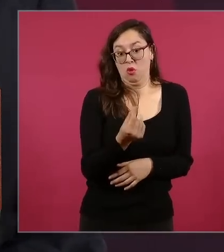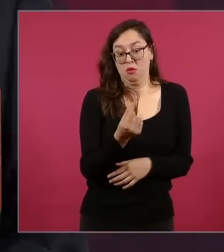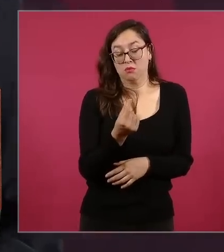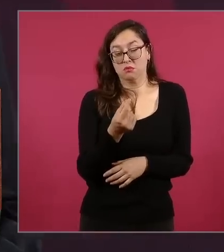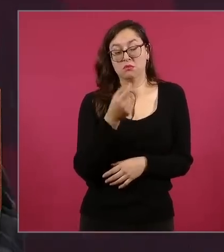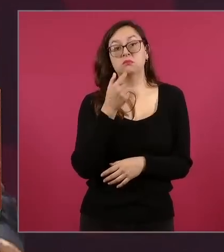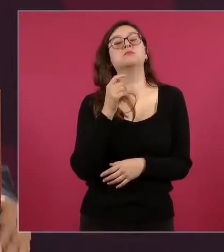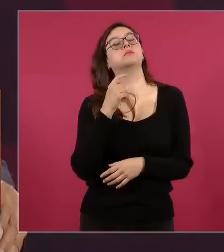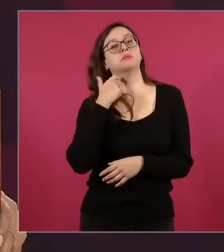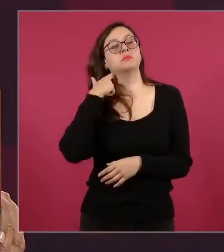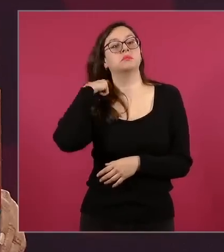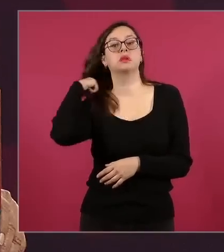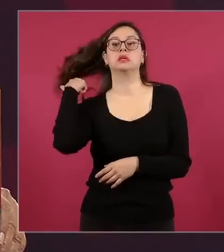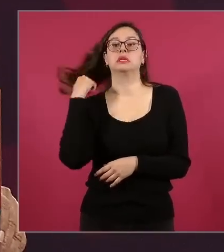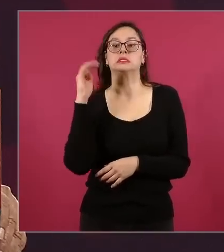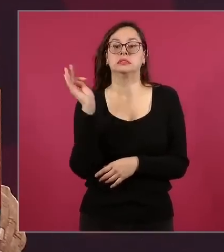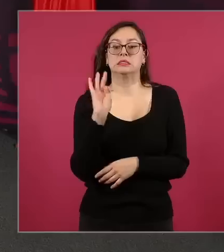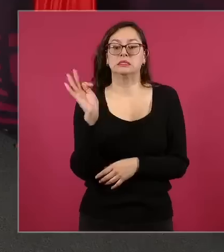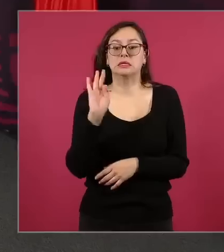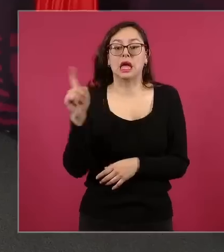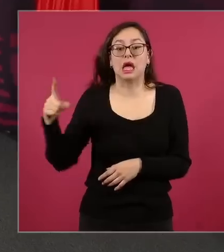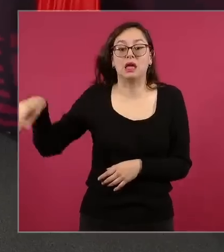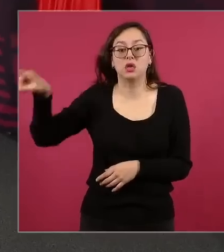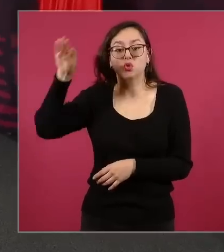posiblemente, para ver si